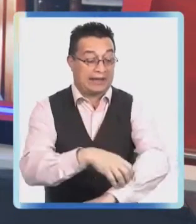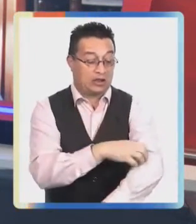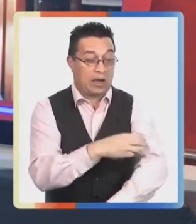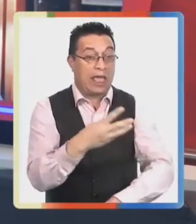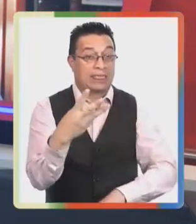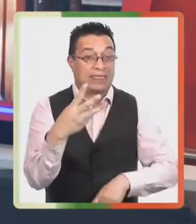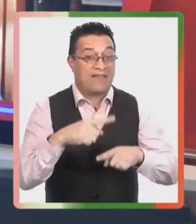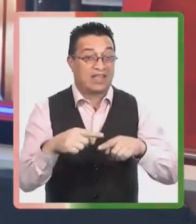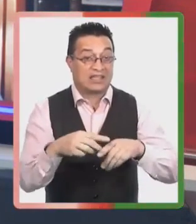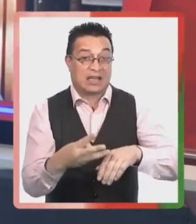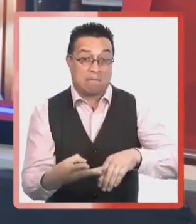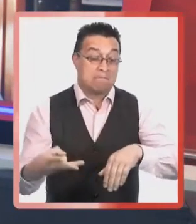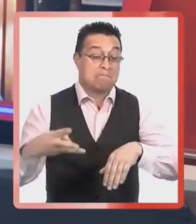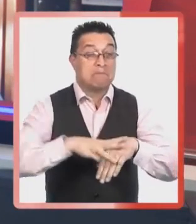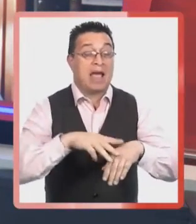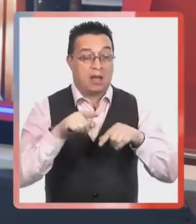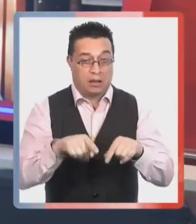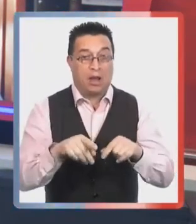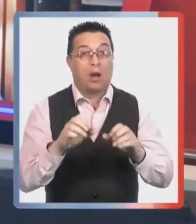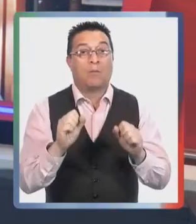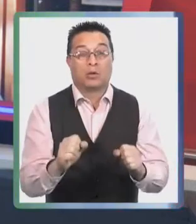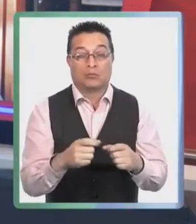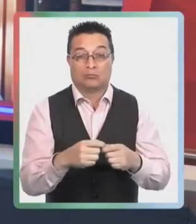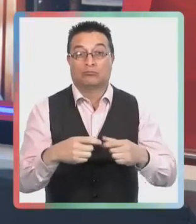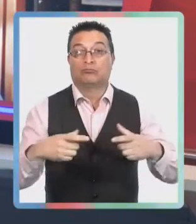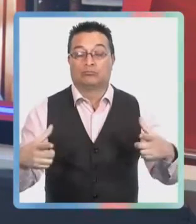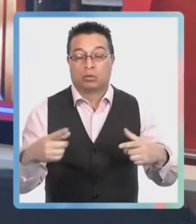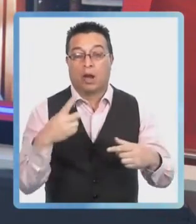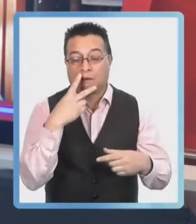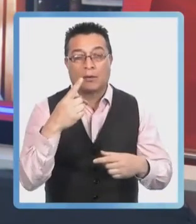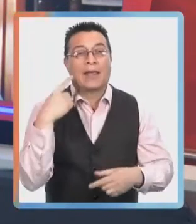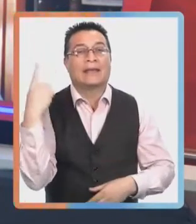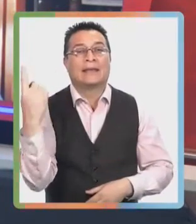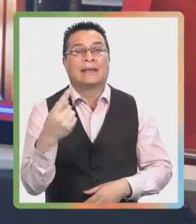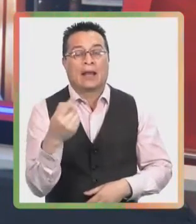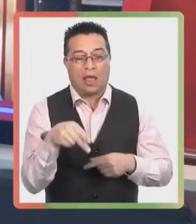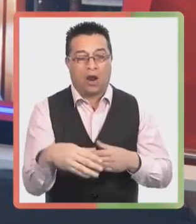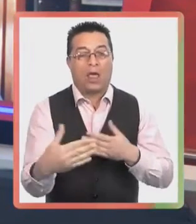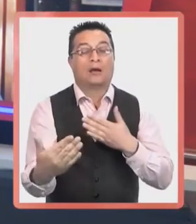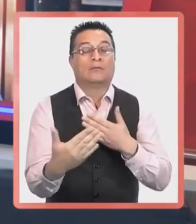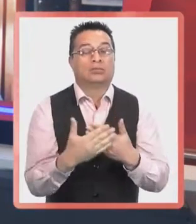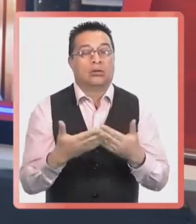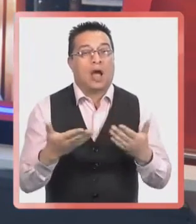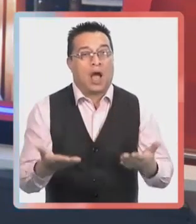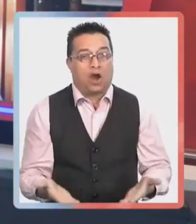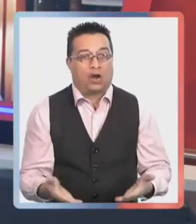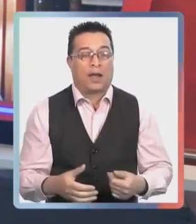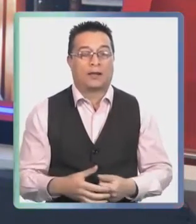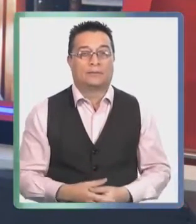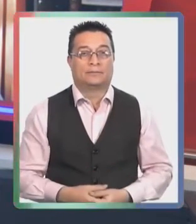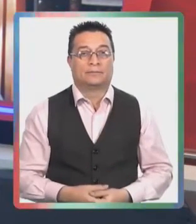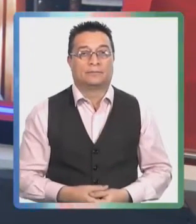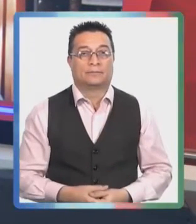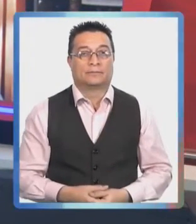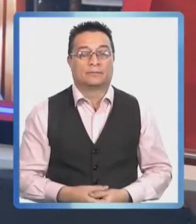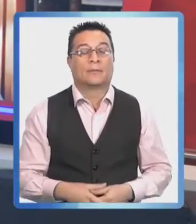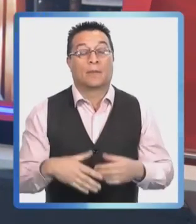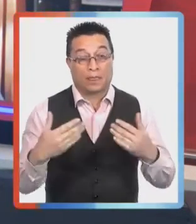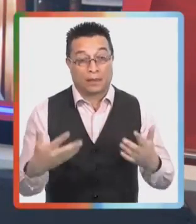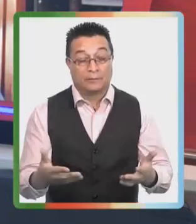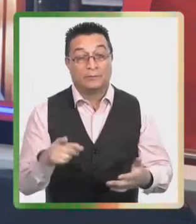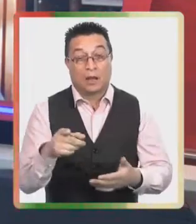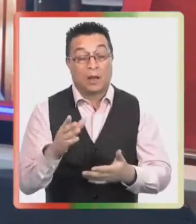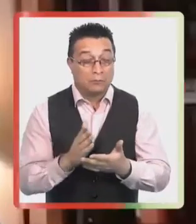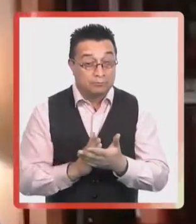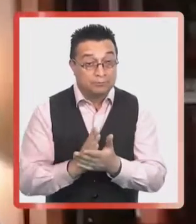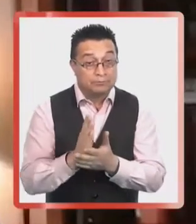los casos y eso nos tiene muy preocupados. Cuéntenos, por favor, una visión más general de lo que estamos enfrentando en este momento. Bueno,